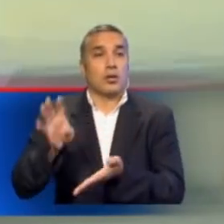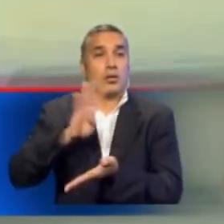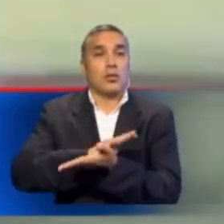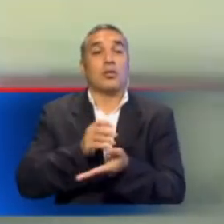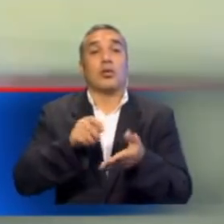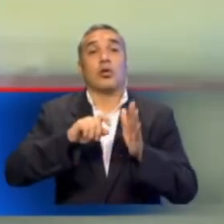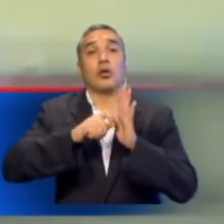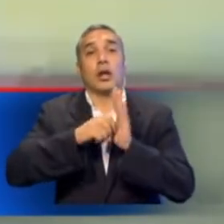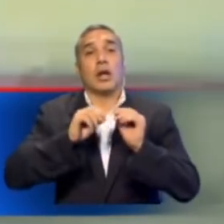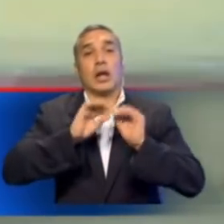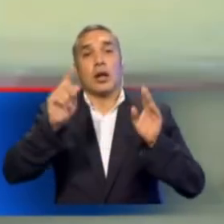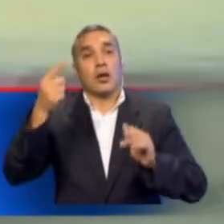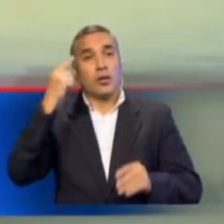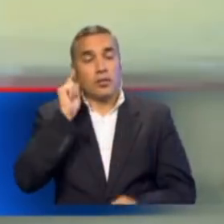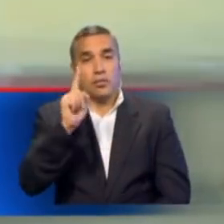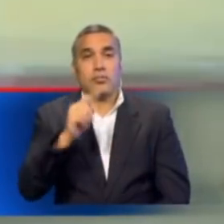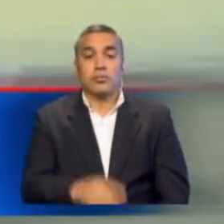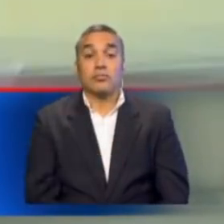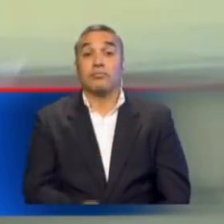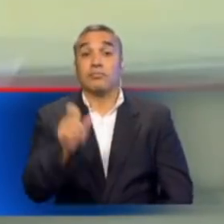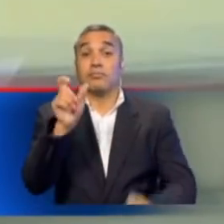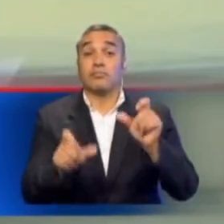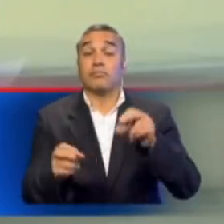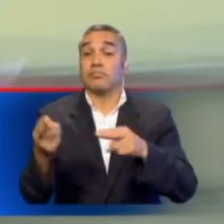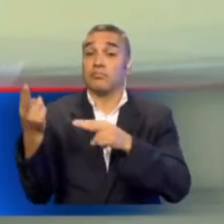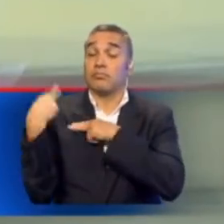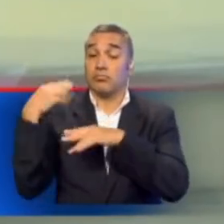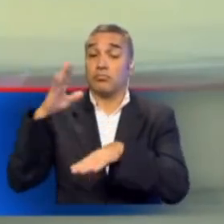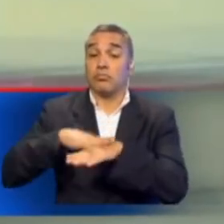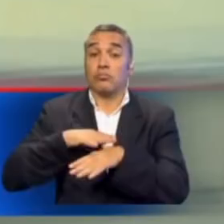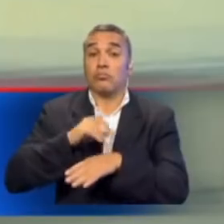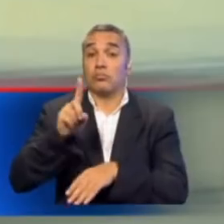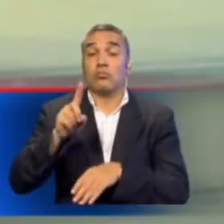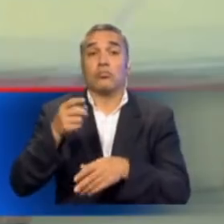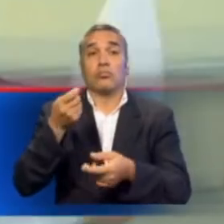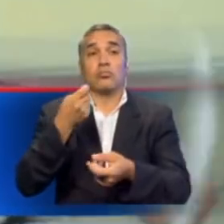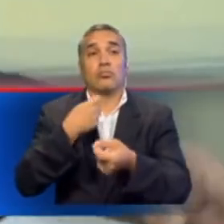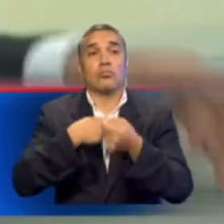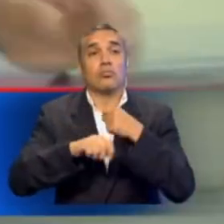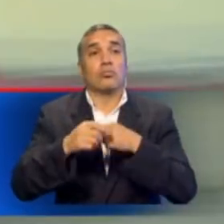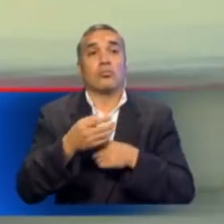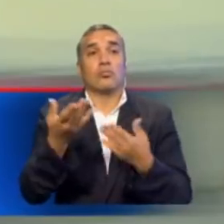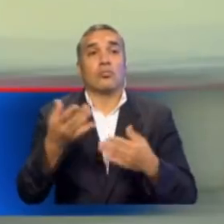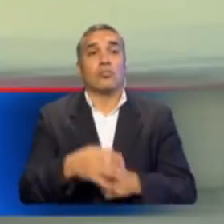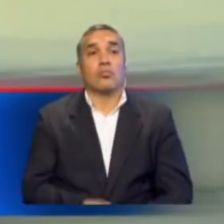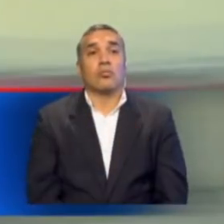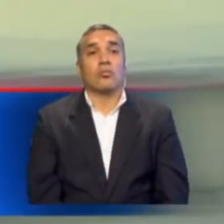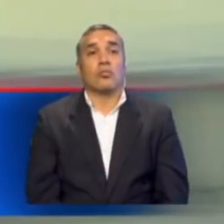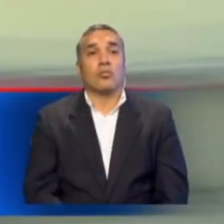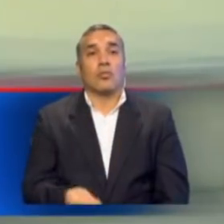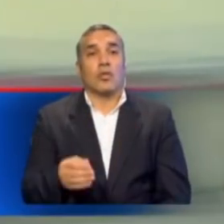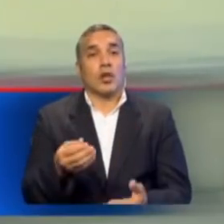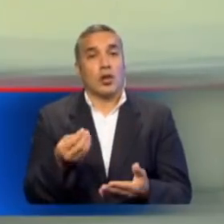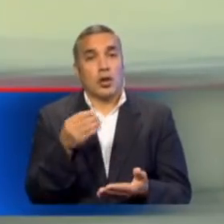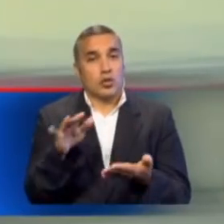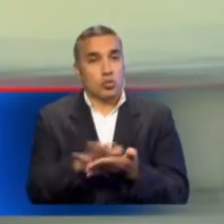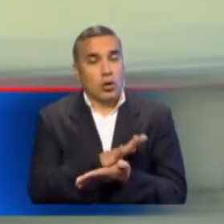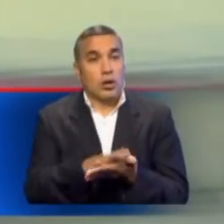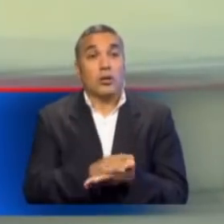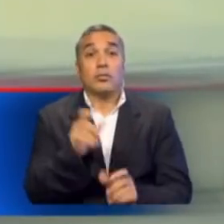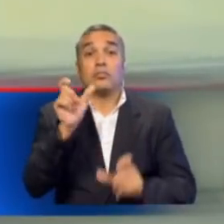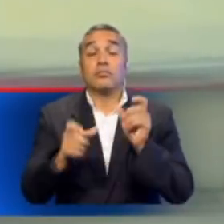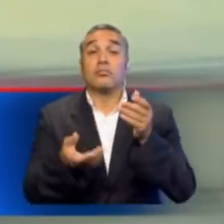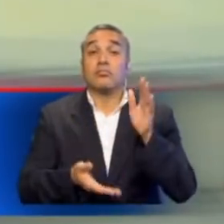y Contraloría General del Estado, personas responsables y o a cargo de la distribución y entrega de alimentación escolar, personas que